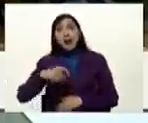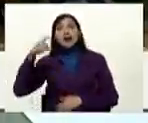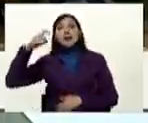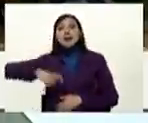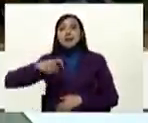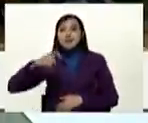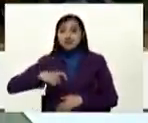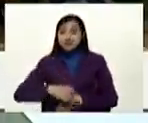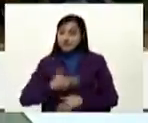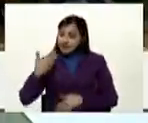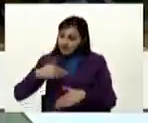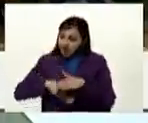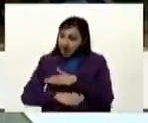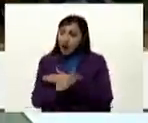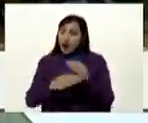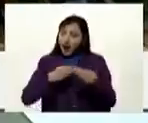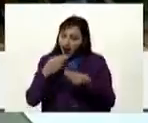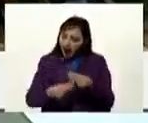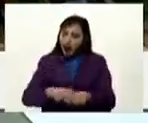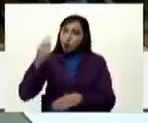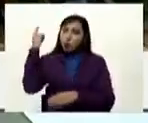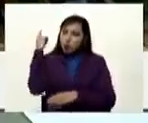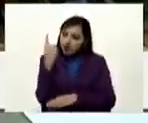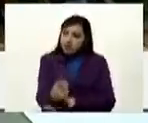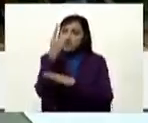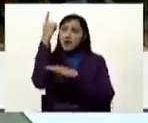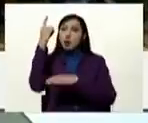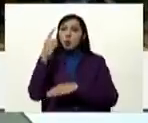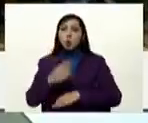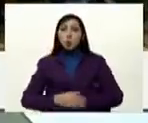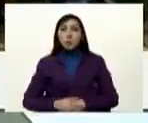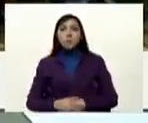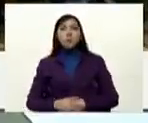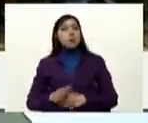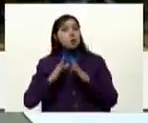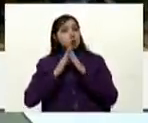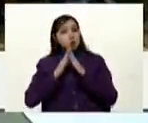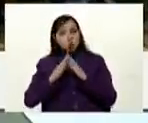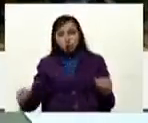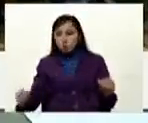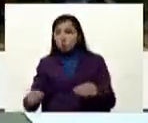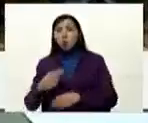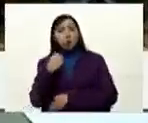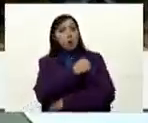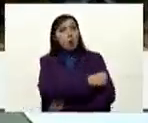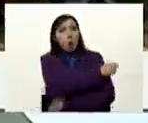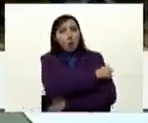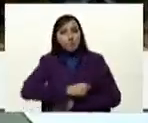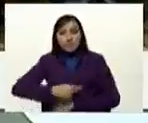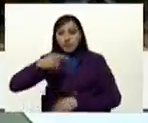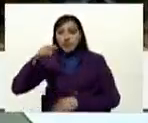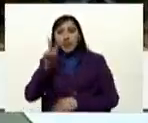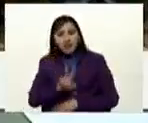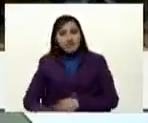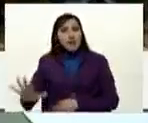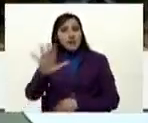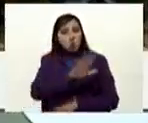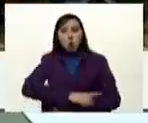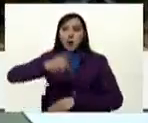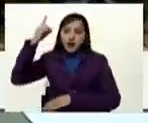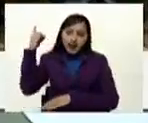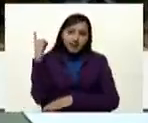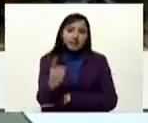Vayamos, háganlo, exíjanlo en todos los centros hospitalarios del país,